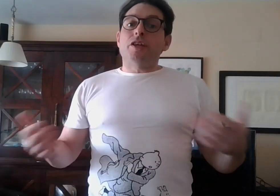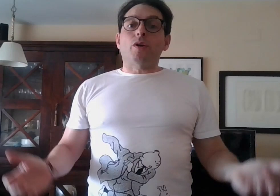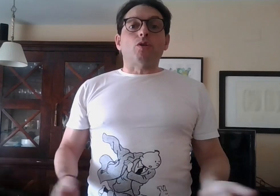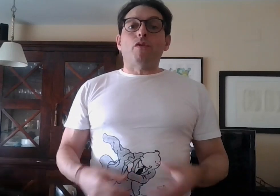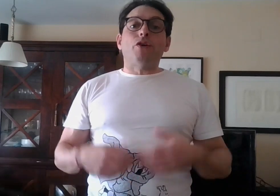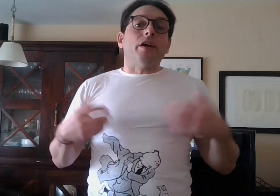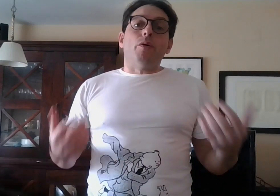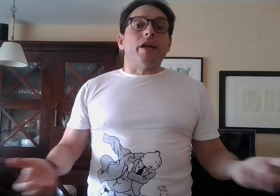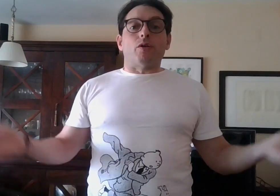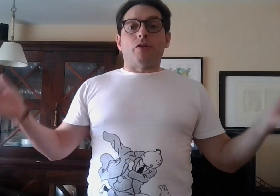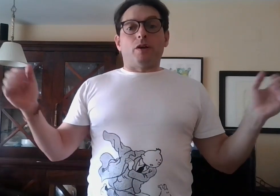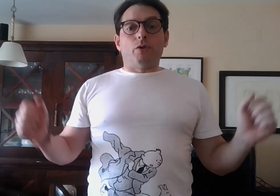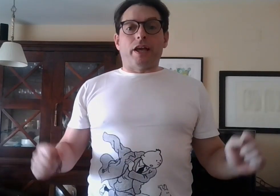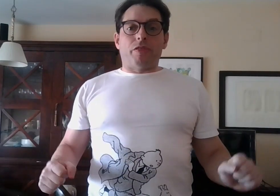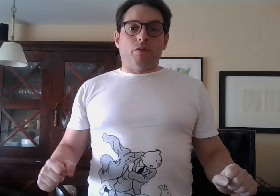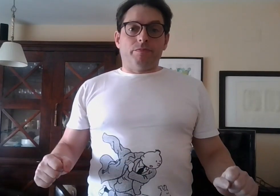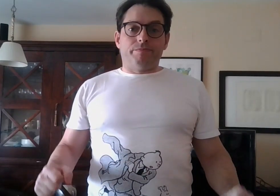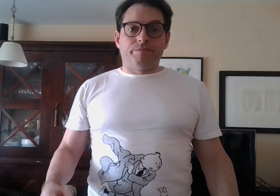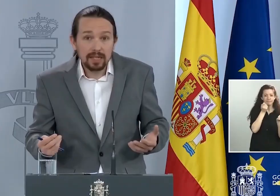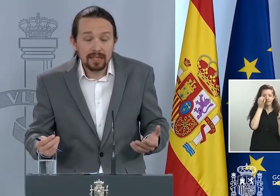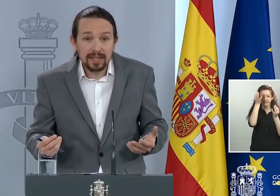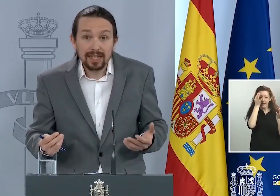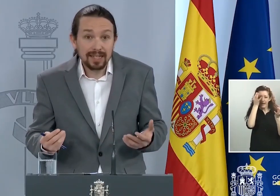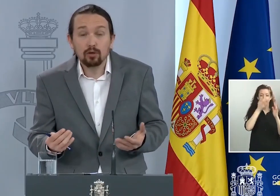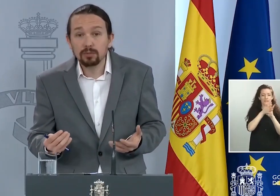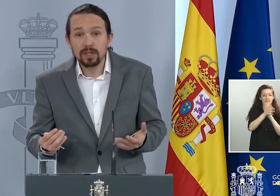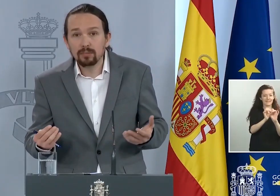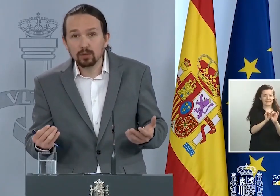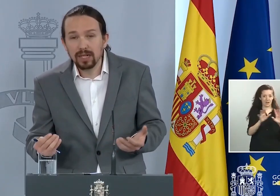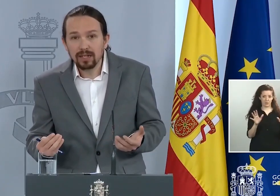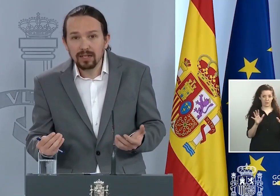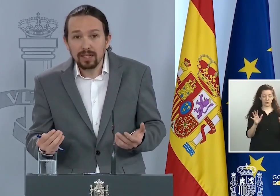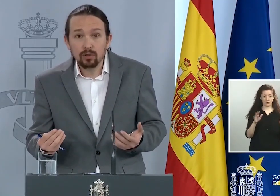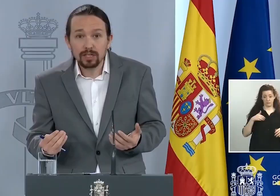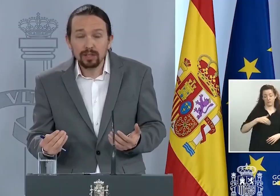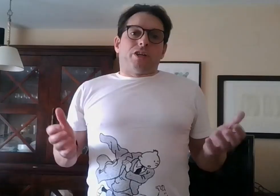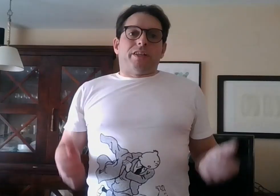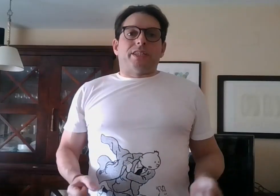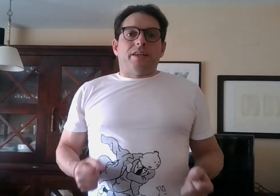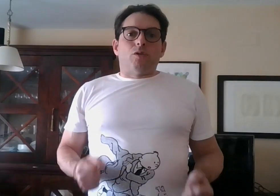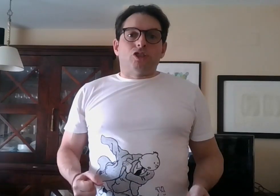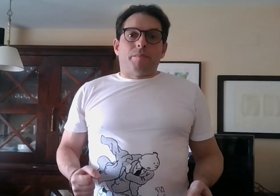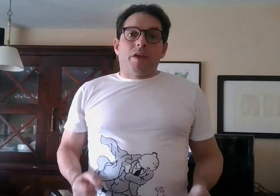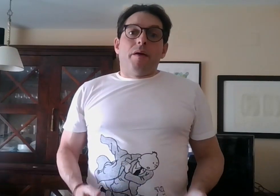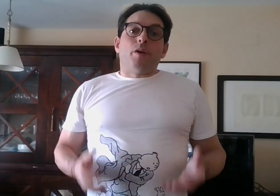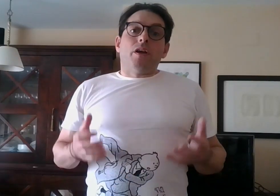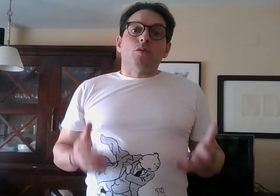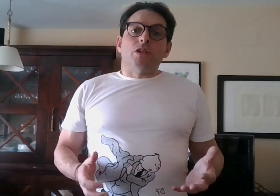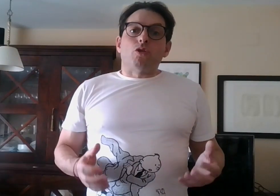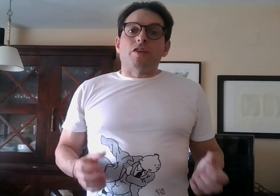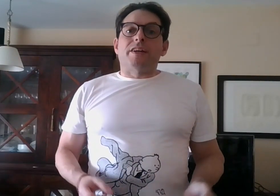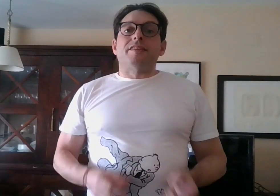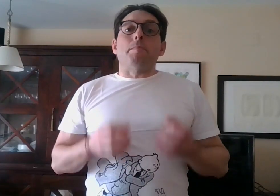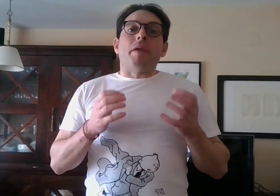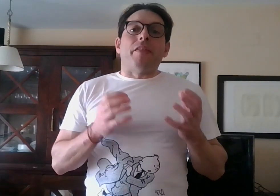y diciendo que todo fue un error de comunicación. Es evidente que no lo explicamos bien. Veremos qué tal sale la cosa. Pero el